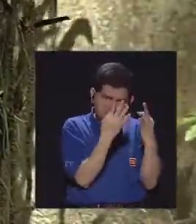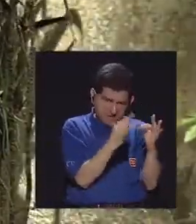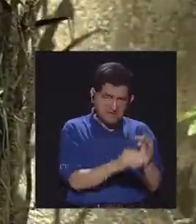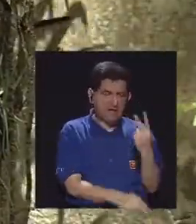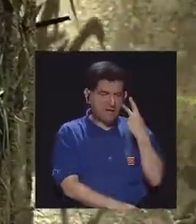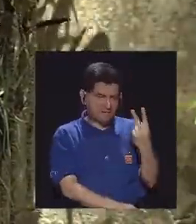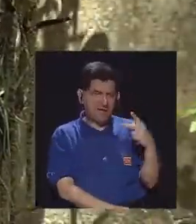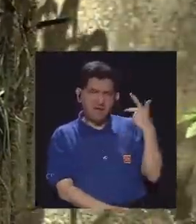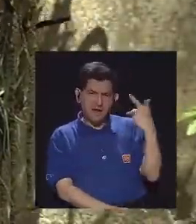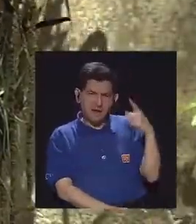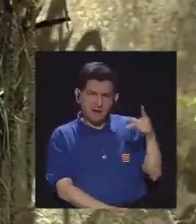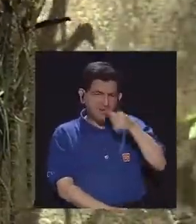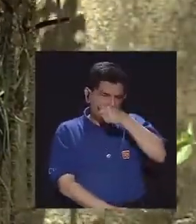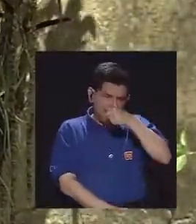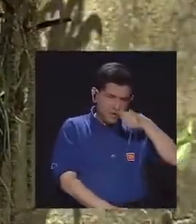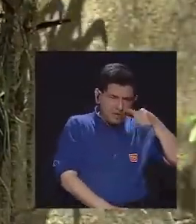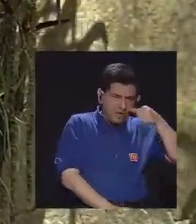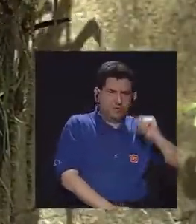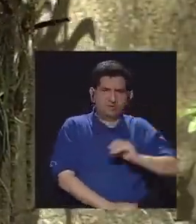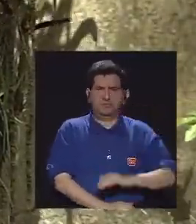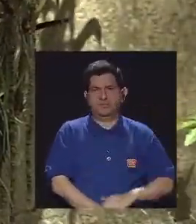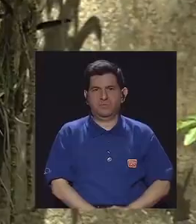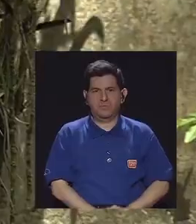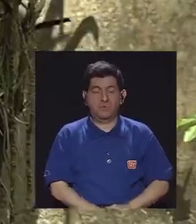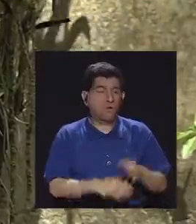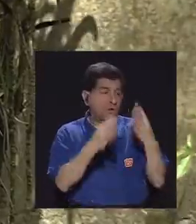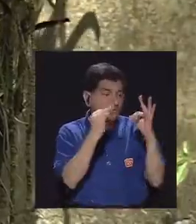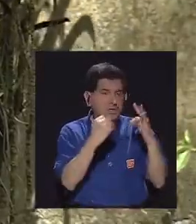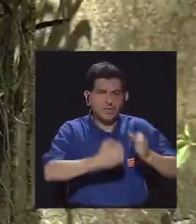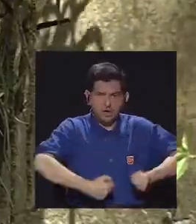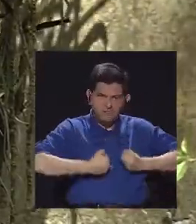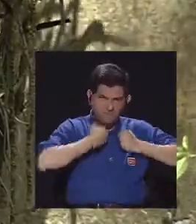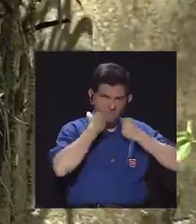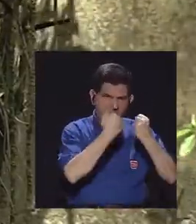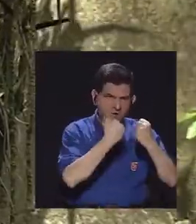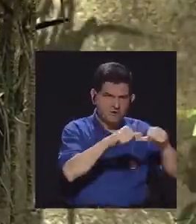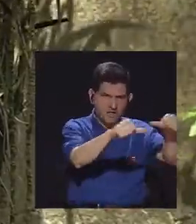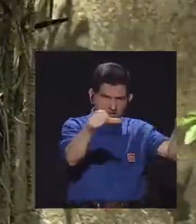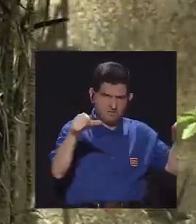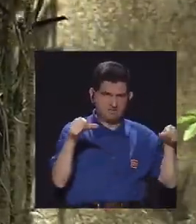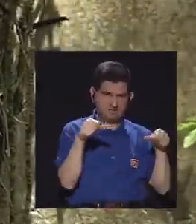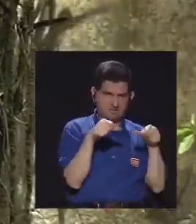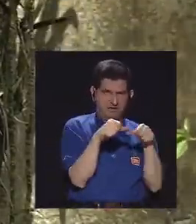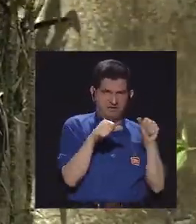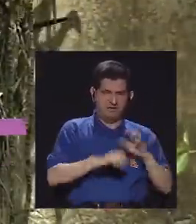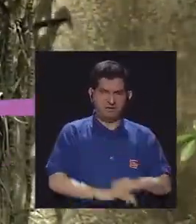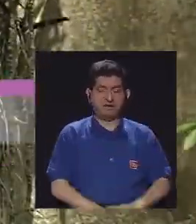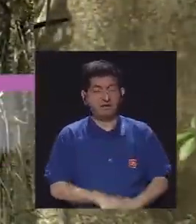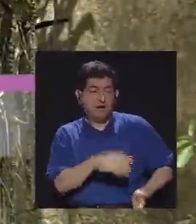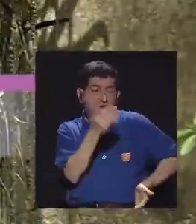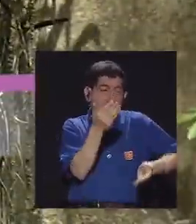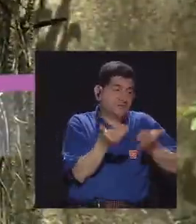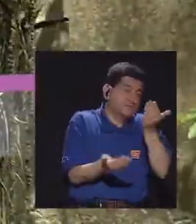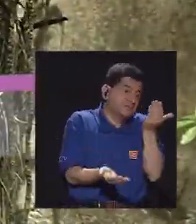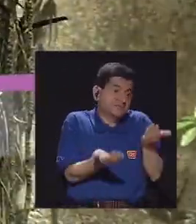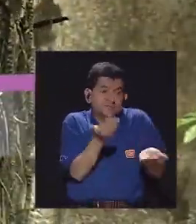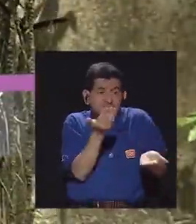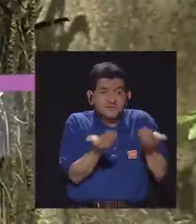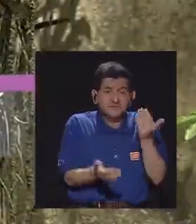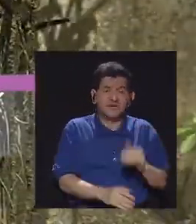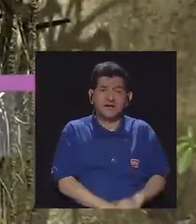¿verdad? Ver los peligros de las drogas, tratar de fortalecer algunas áreas que están